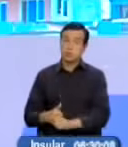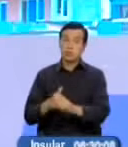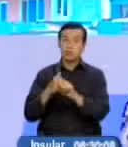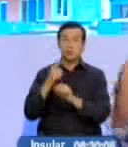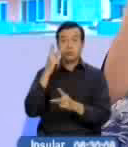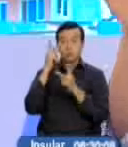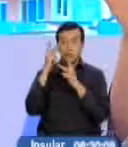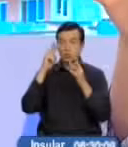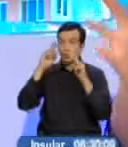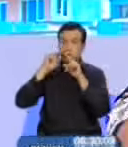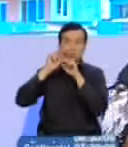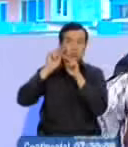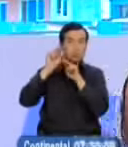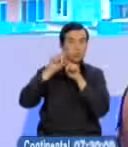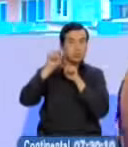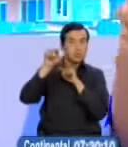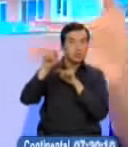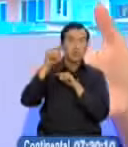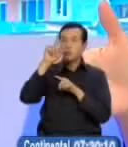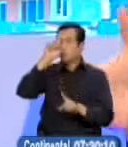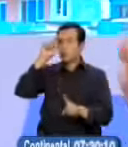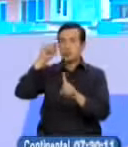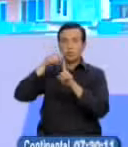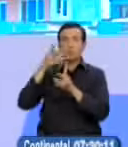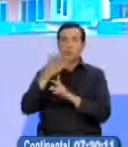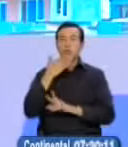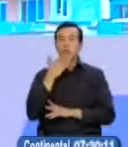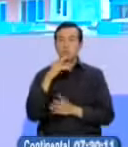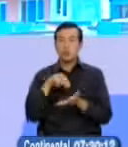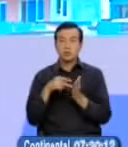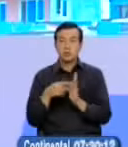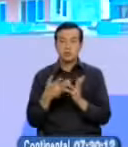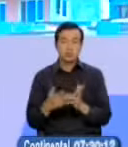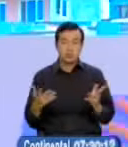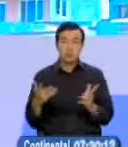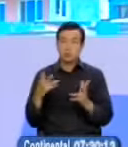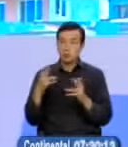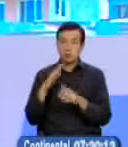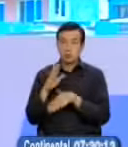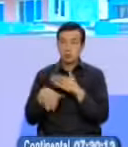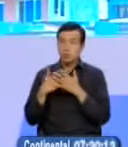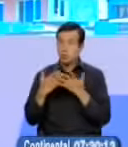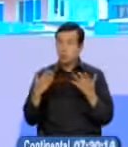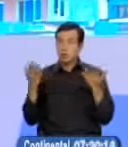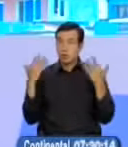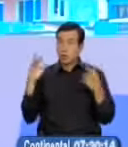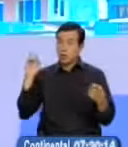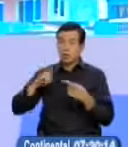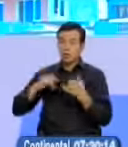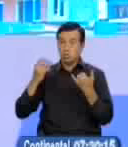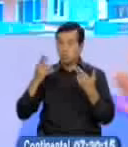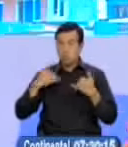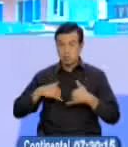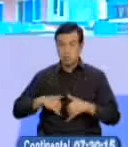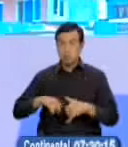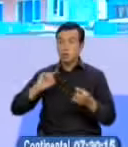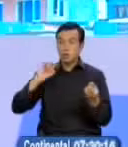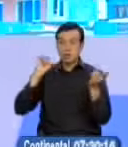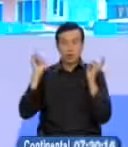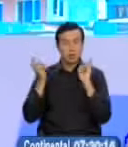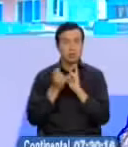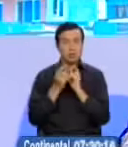una visión de horizonte, es decir, hacia dónde vamos, que no significa necesariamente mantener todo lo que se ha hecho hasta ahora y sin cambios